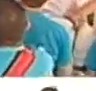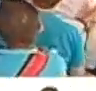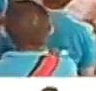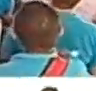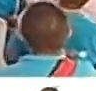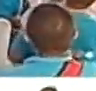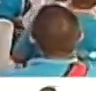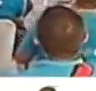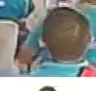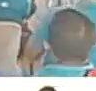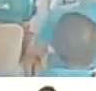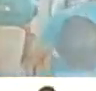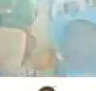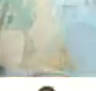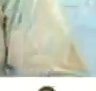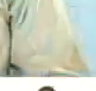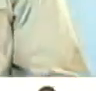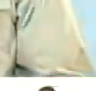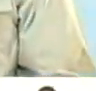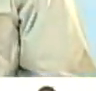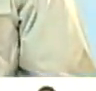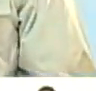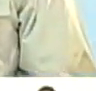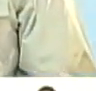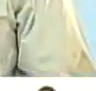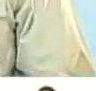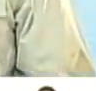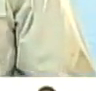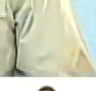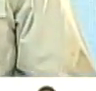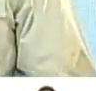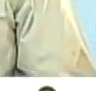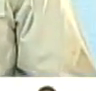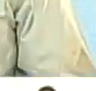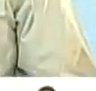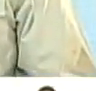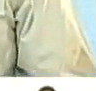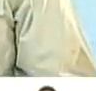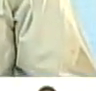¡Que viva nuestro pueblo! 3 de diciembre.